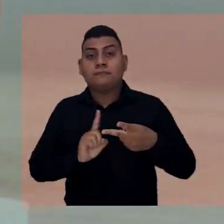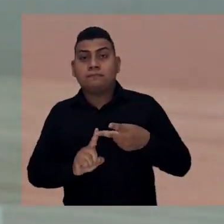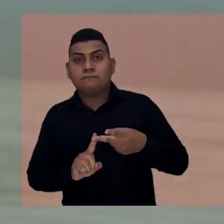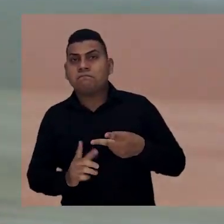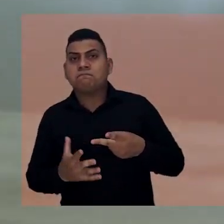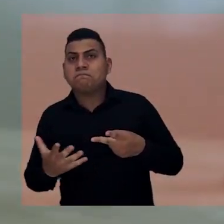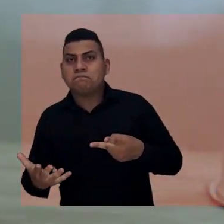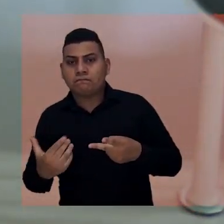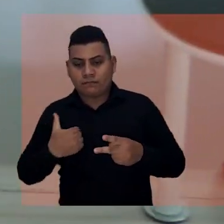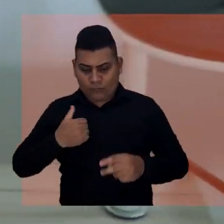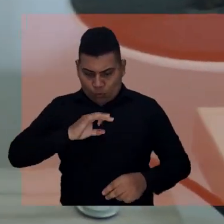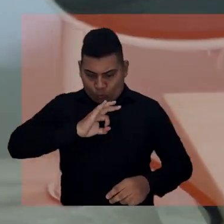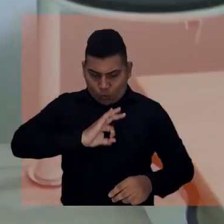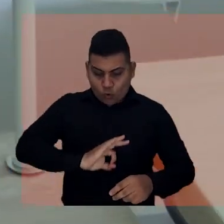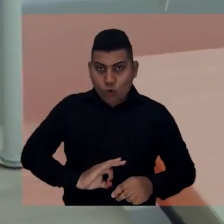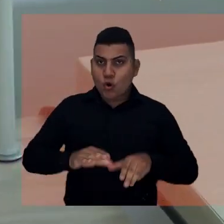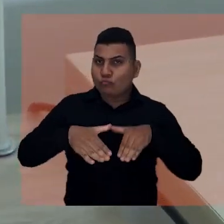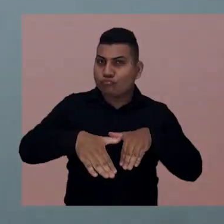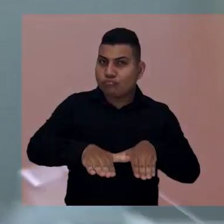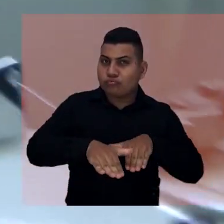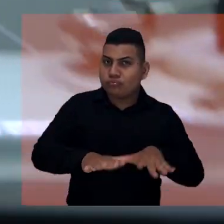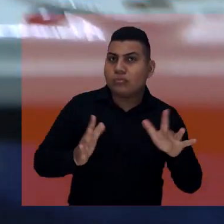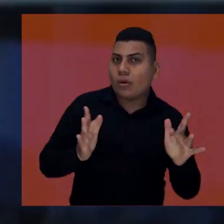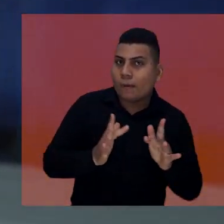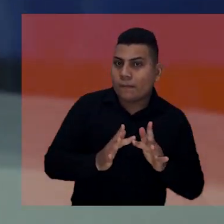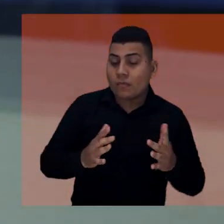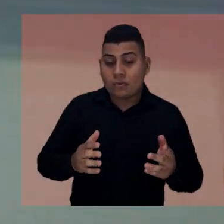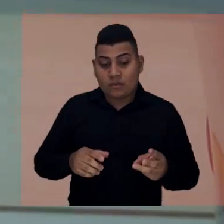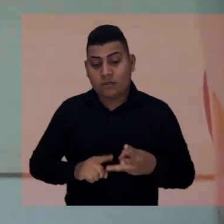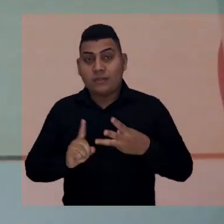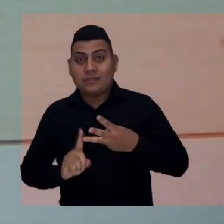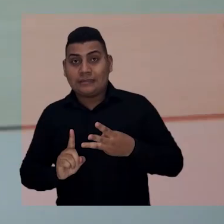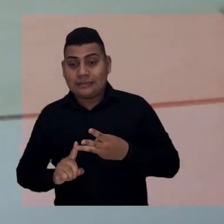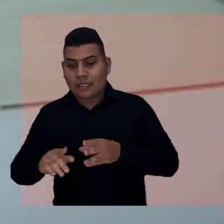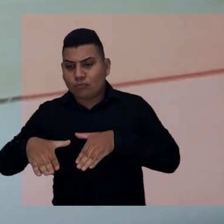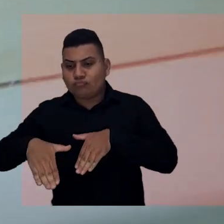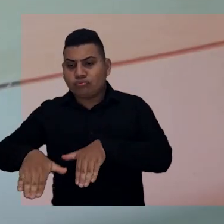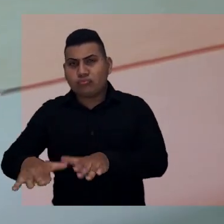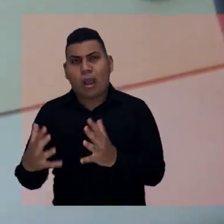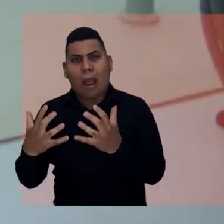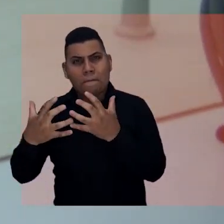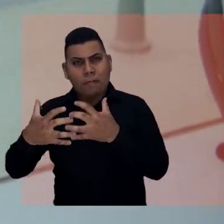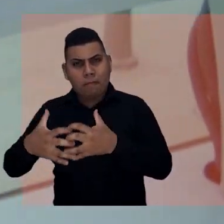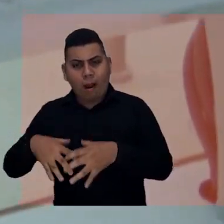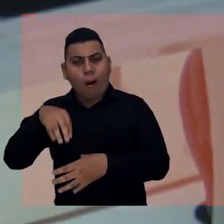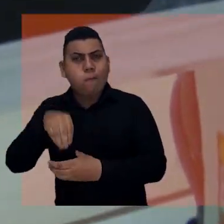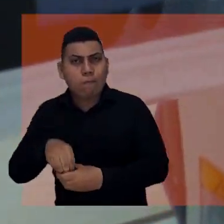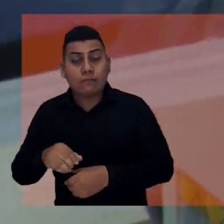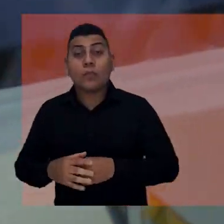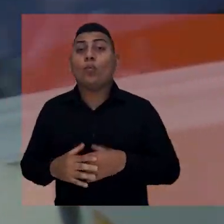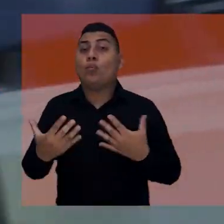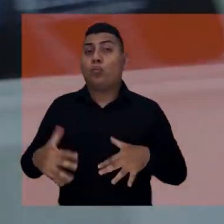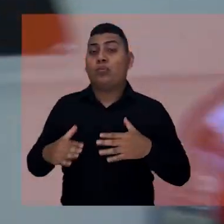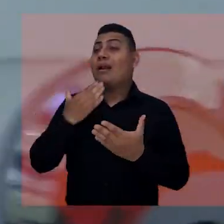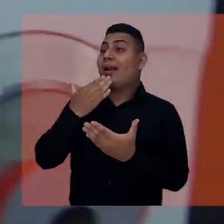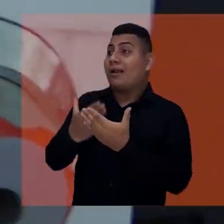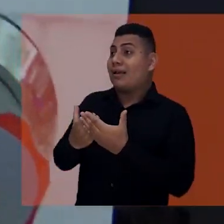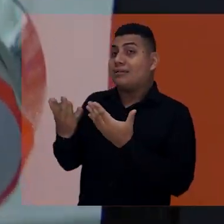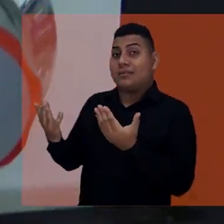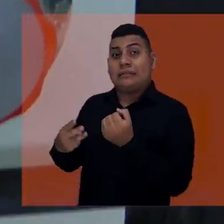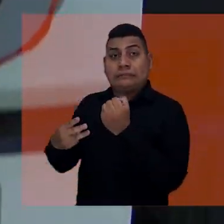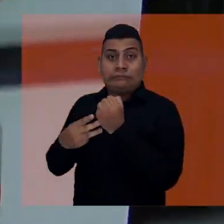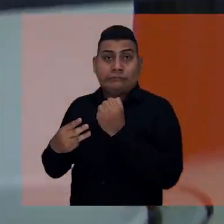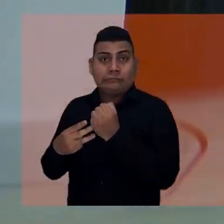ojaladora automática, tenemos una plana mecatrónica, y le estamos dando hoy las gracias al SENA por